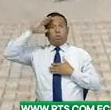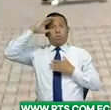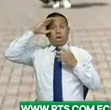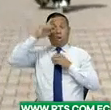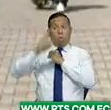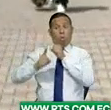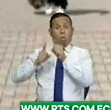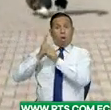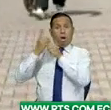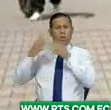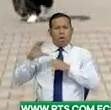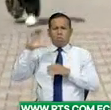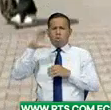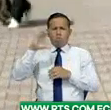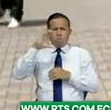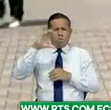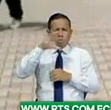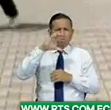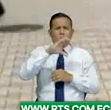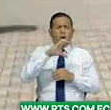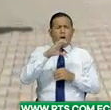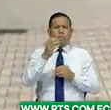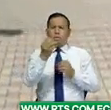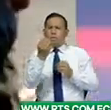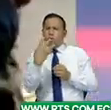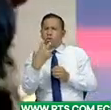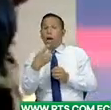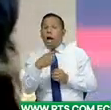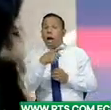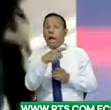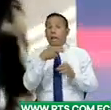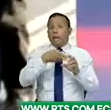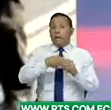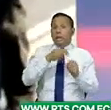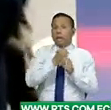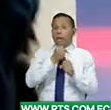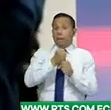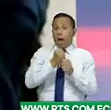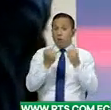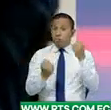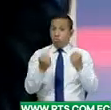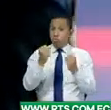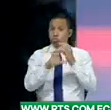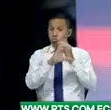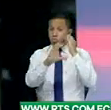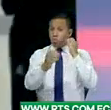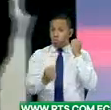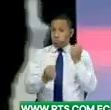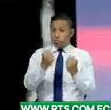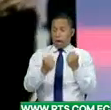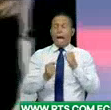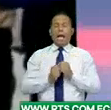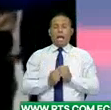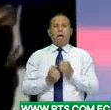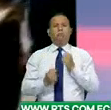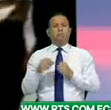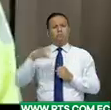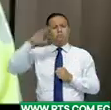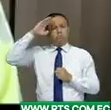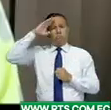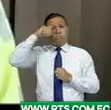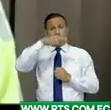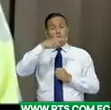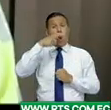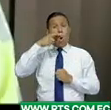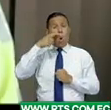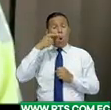labores de inteligencia permitieron conocer que trabajaba como chofer de un bus de transporte público y sentado en el volante fue sorprendido. La madre